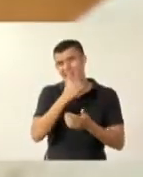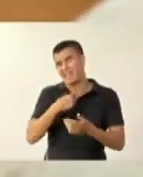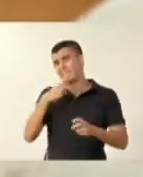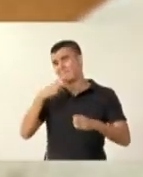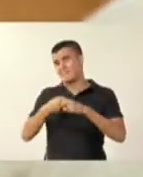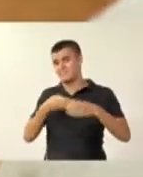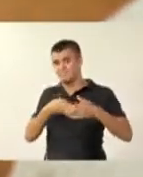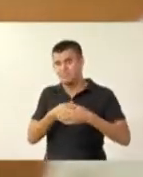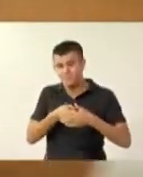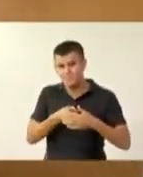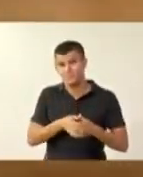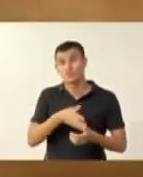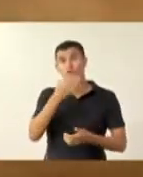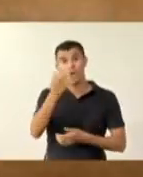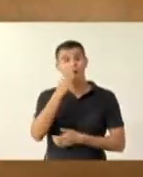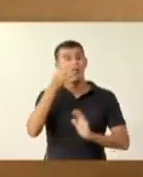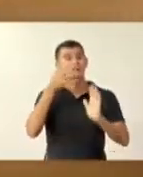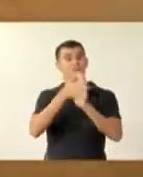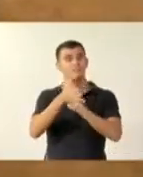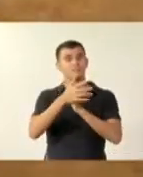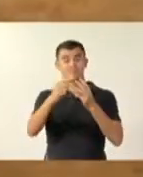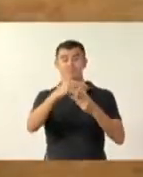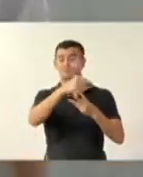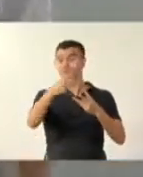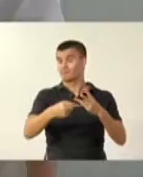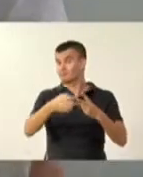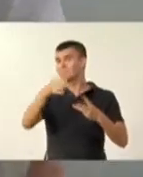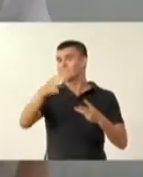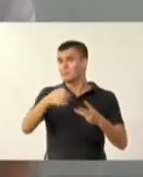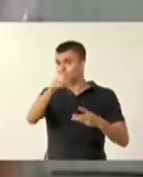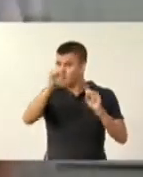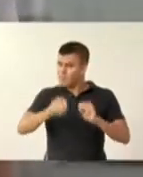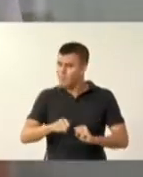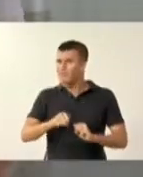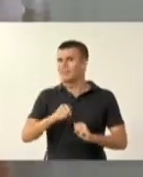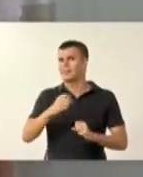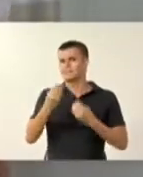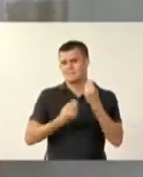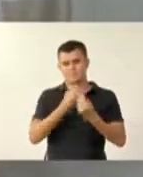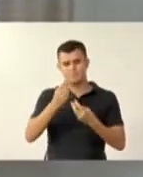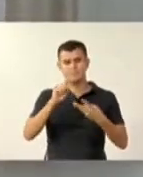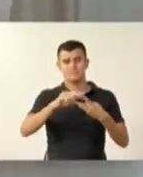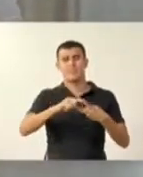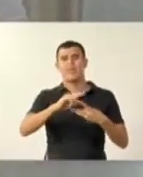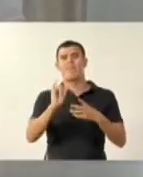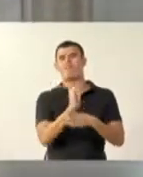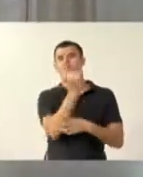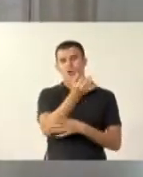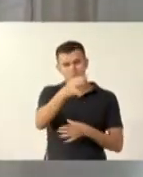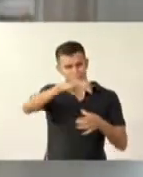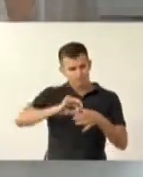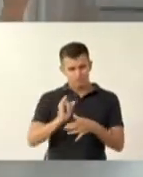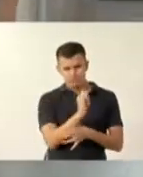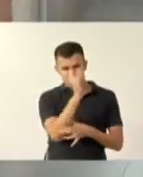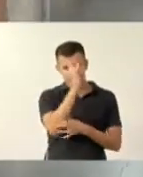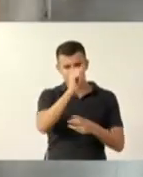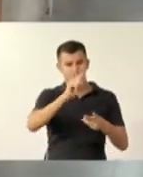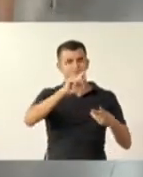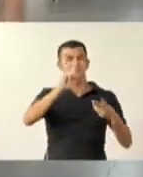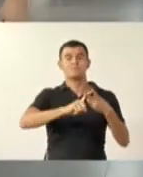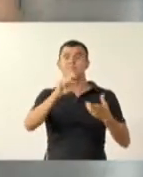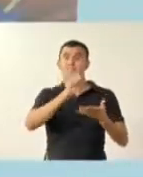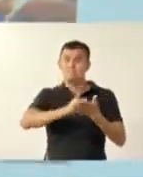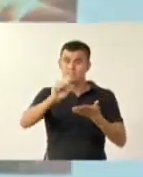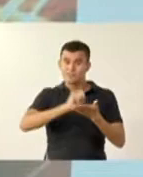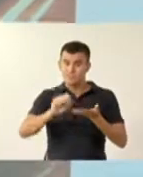Martí dijo una vez que hay 3 cosas que cada persona debería hacer durante su vida: plantar un árbol, tener un hijo y escribir un libro.